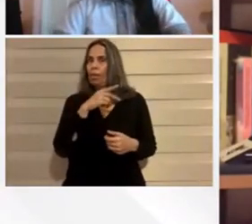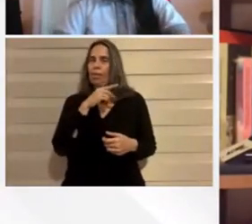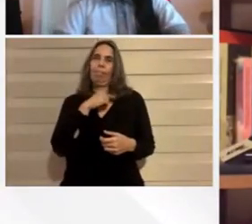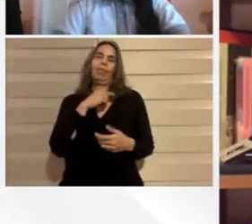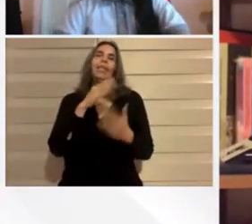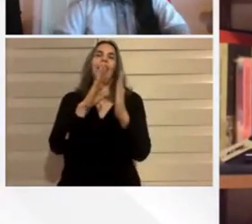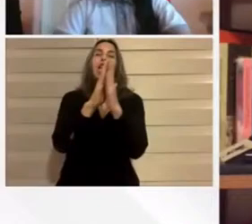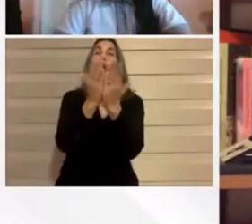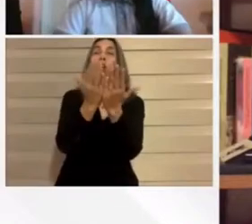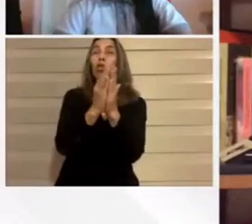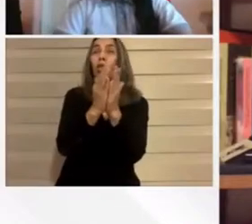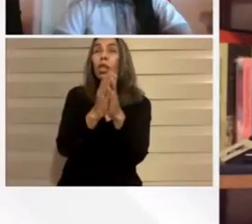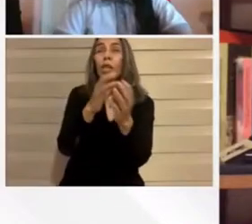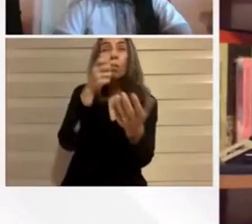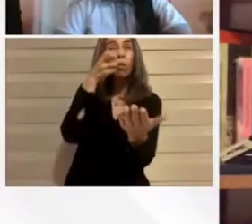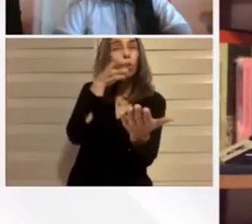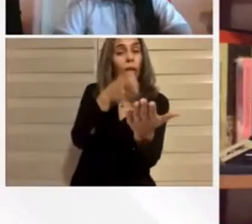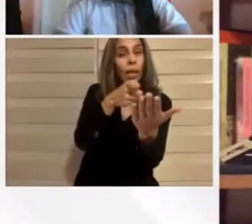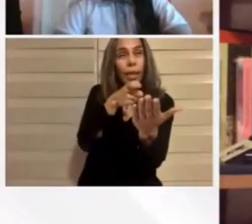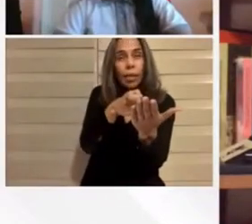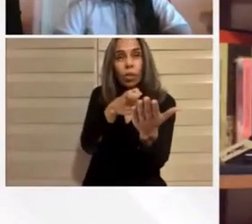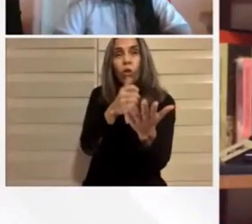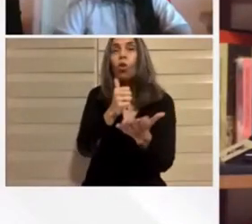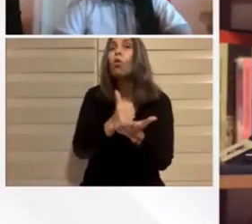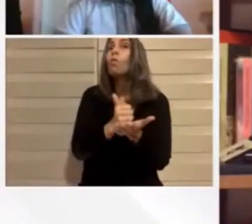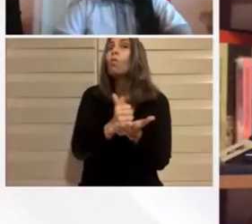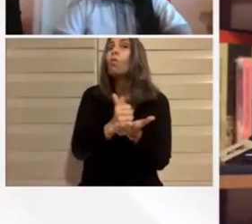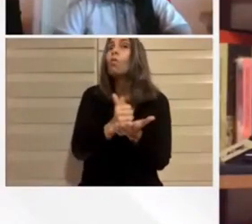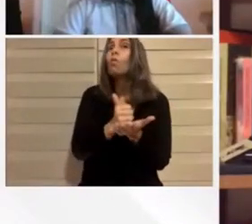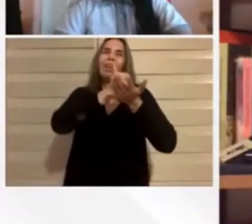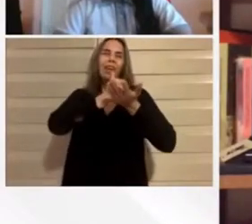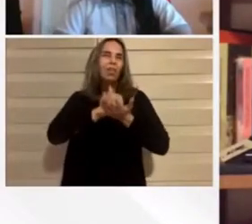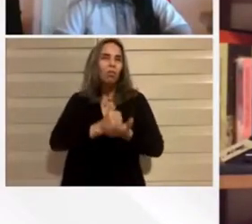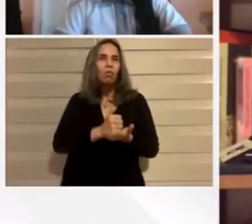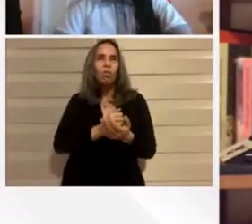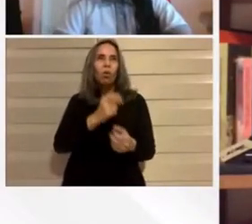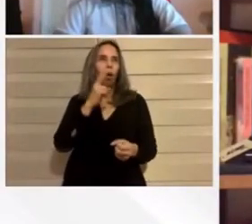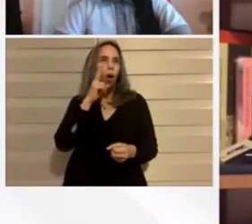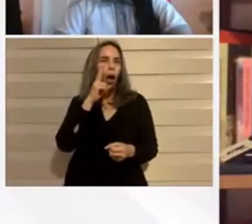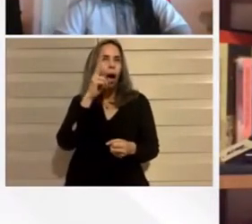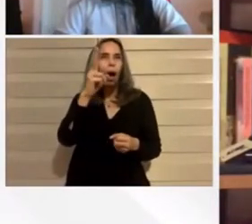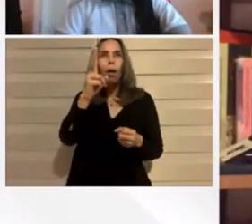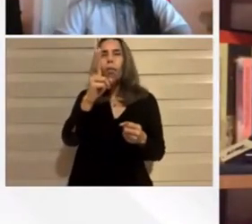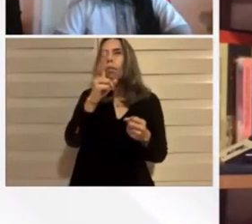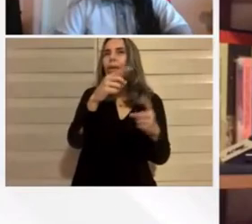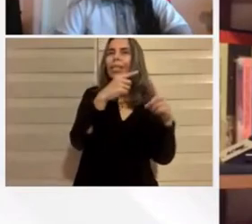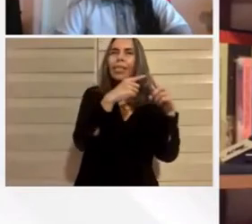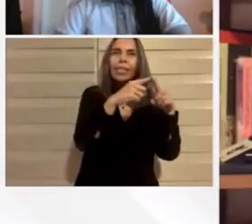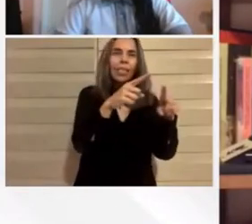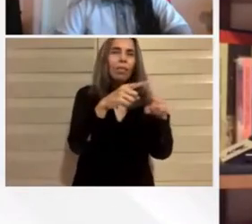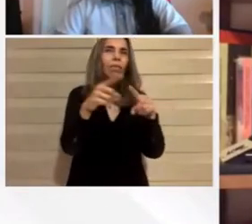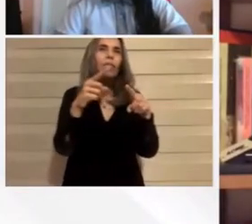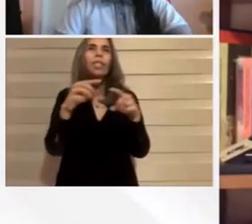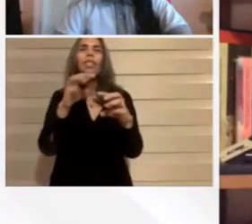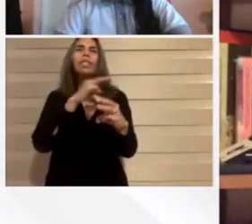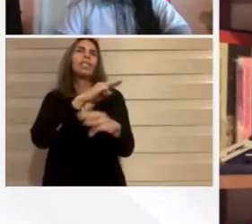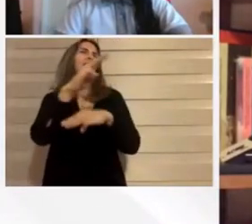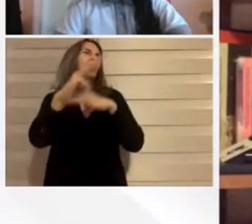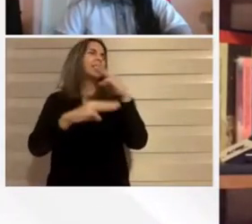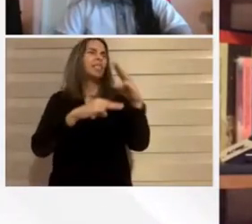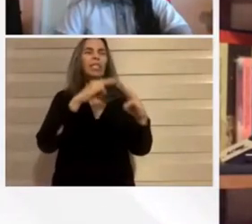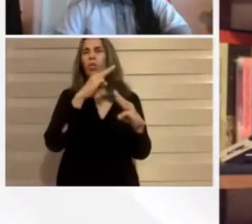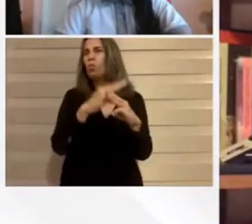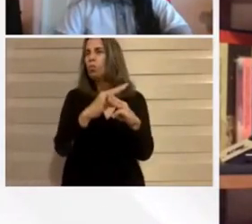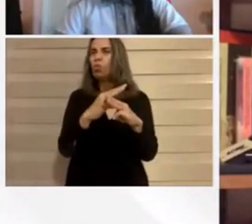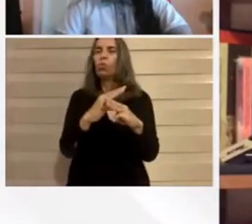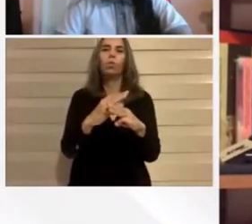que me abrieron la posibilidad de descubrir que había muchísimos mundos que yo podía explorar, que no tenía que